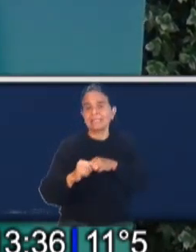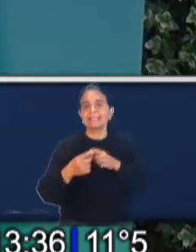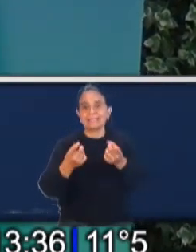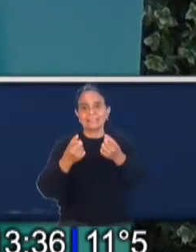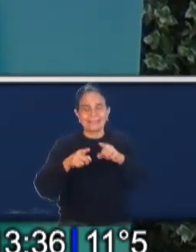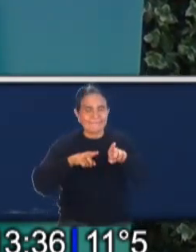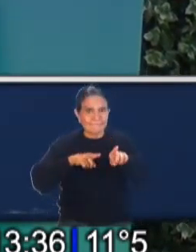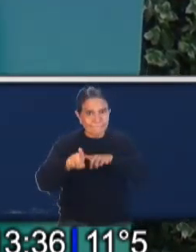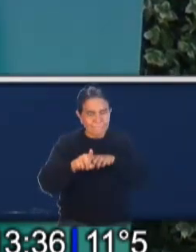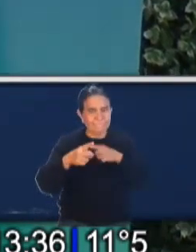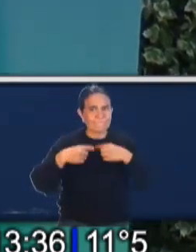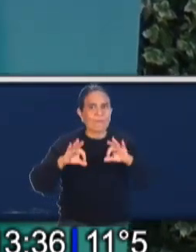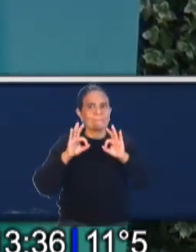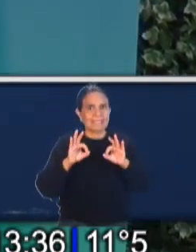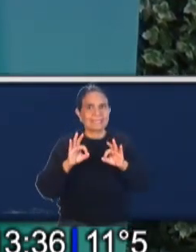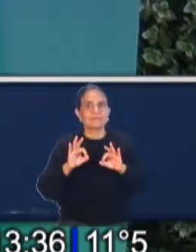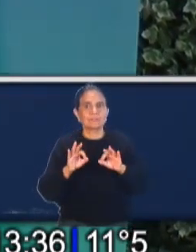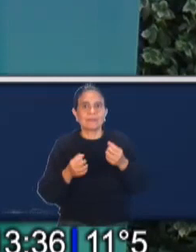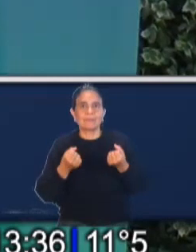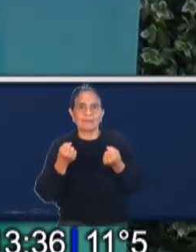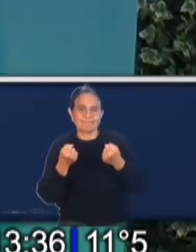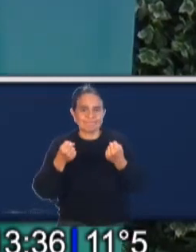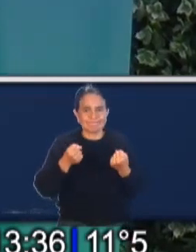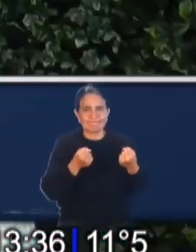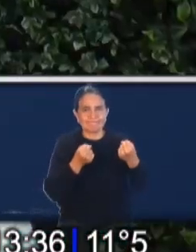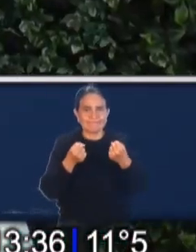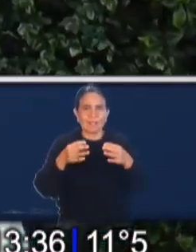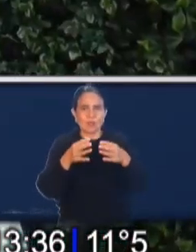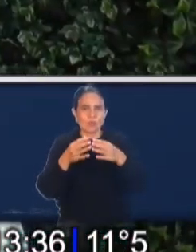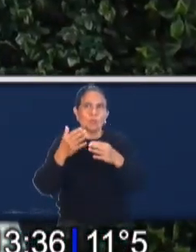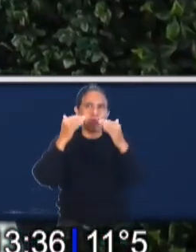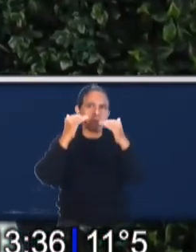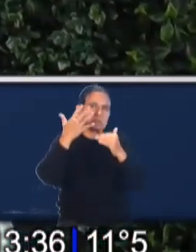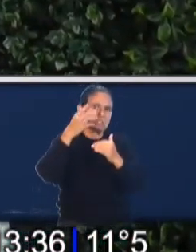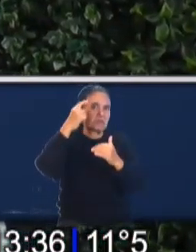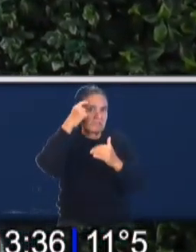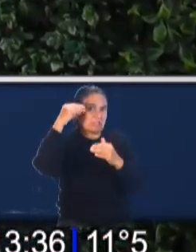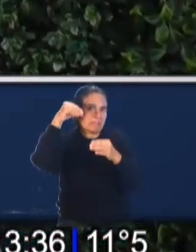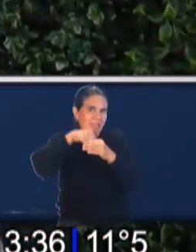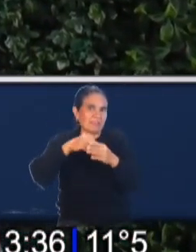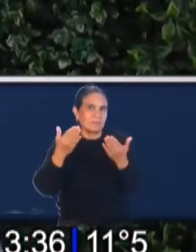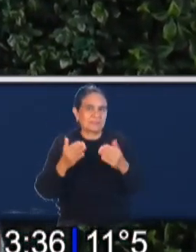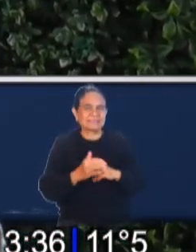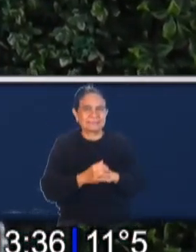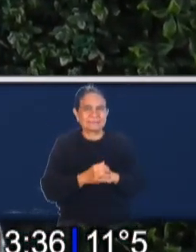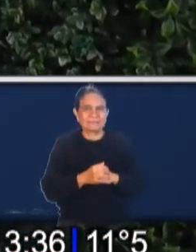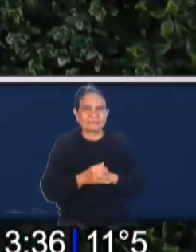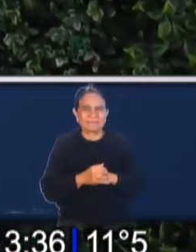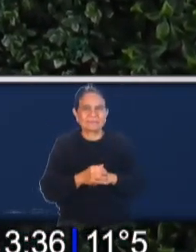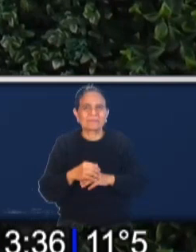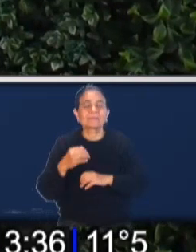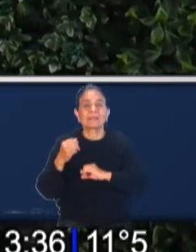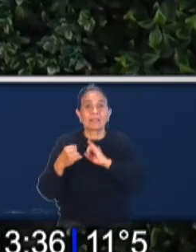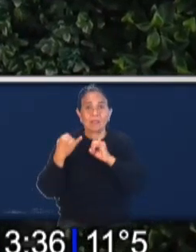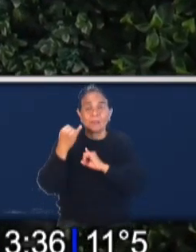eso va a ser una de las claves para poder tratar de meternos dentro de los 5 o 10 primeros puestos. Bueno, como lo contaba recién, en base a una prueba que